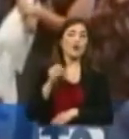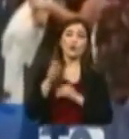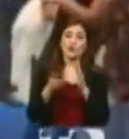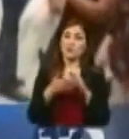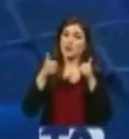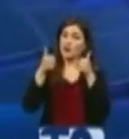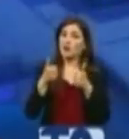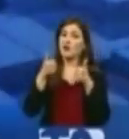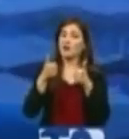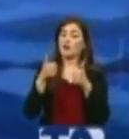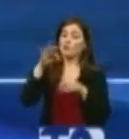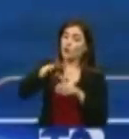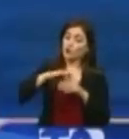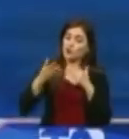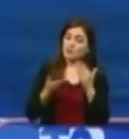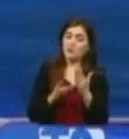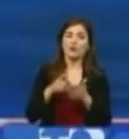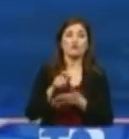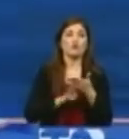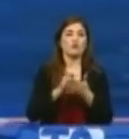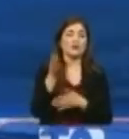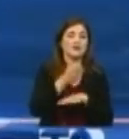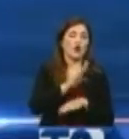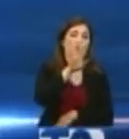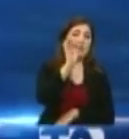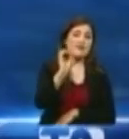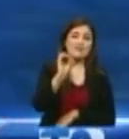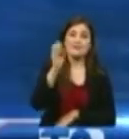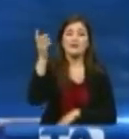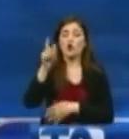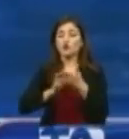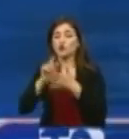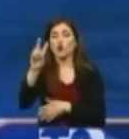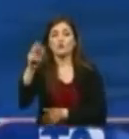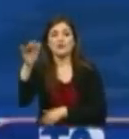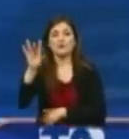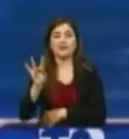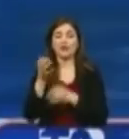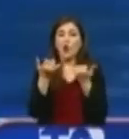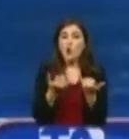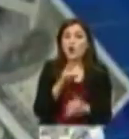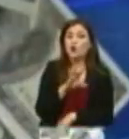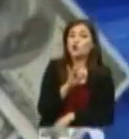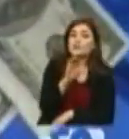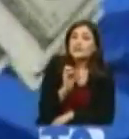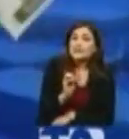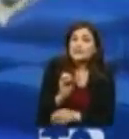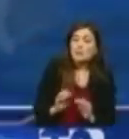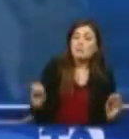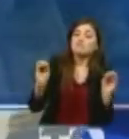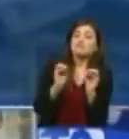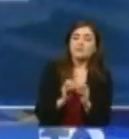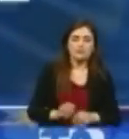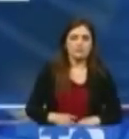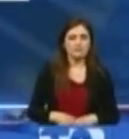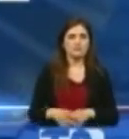a la reelección, pasó de firmar aproximadamente 40 contratos en 2017 a 80 en 2018. Si antes la